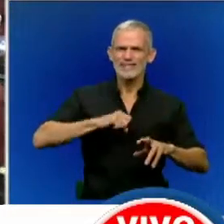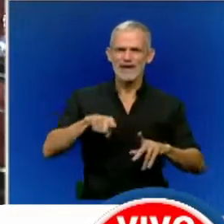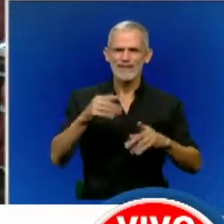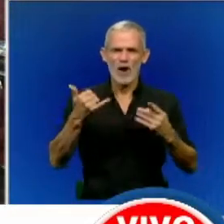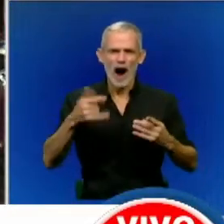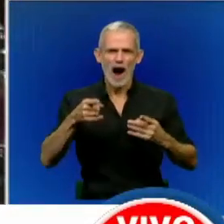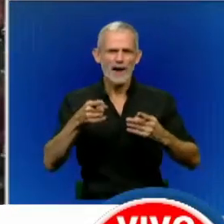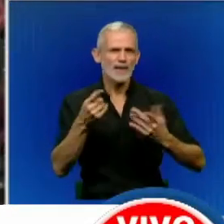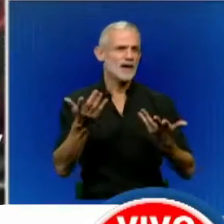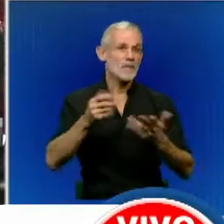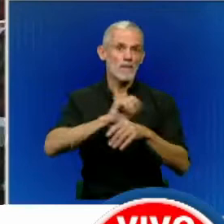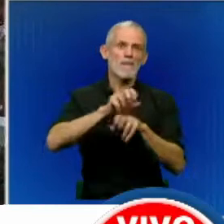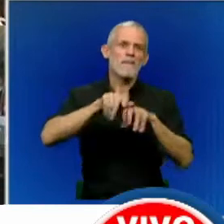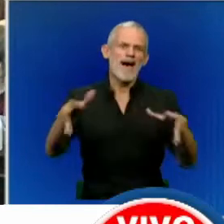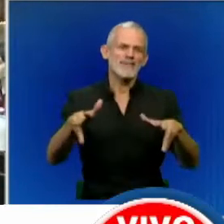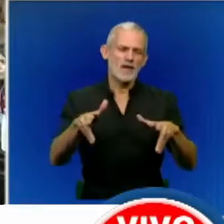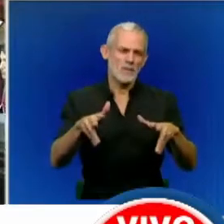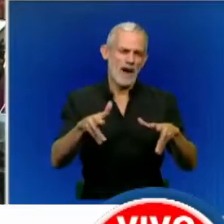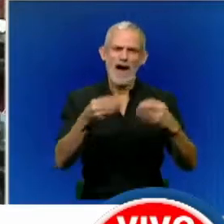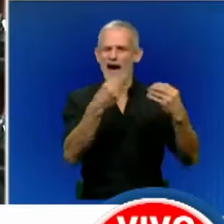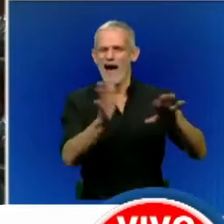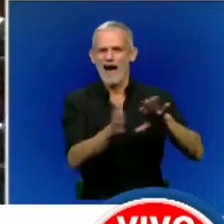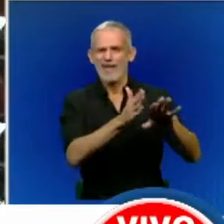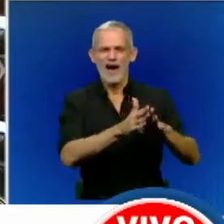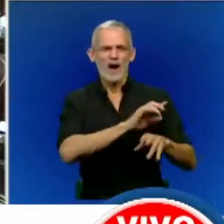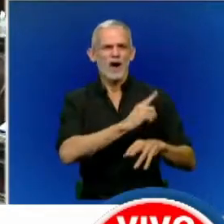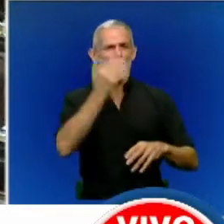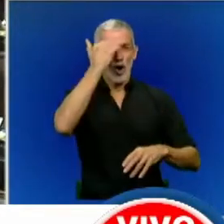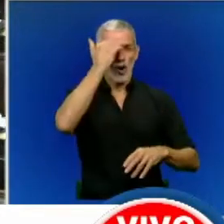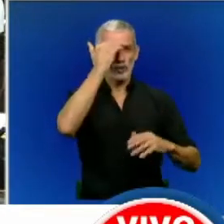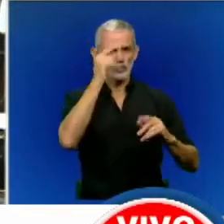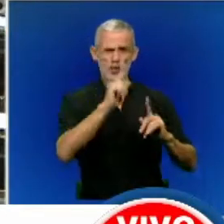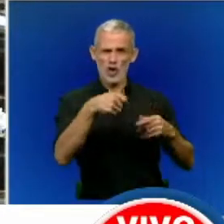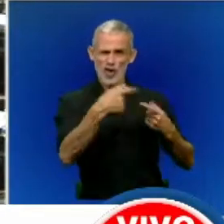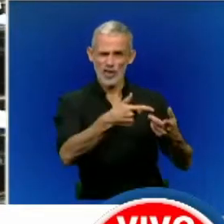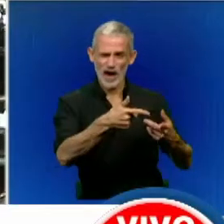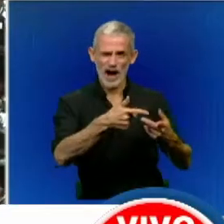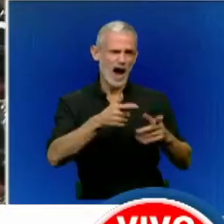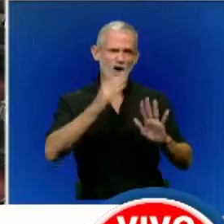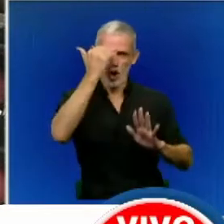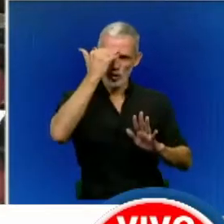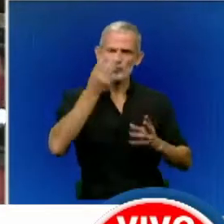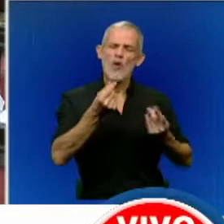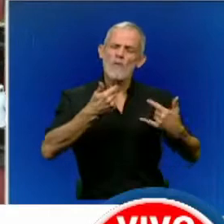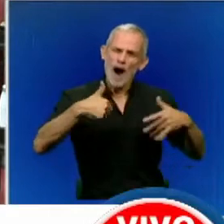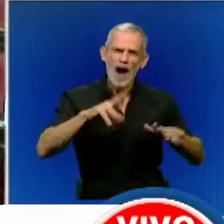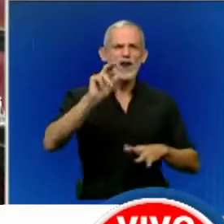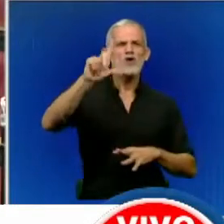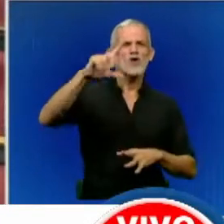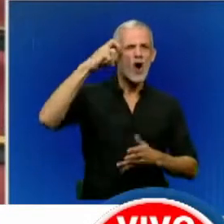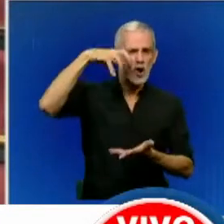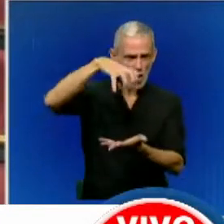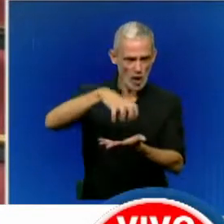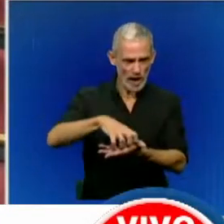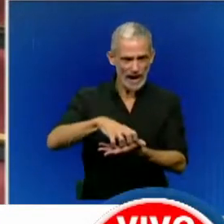que nos plantea la pandemia, sin resignar a la supremacía constitucional, sin resignar el rol que le compete a este